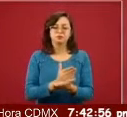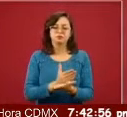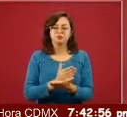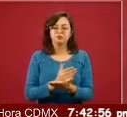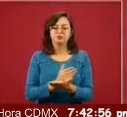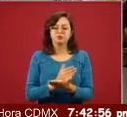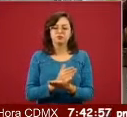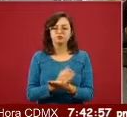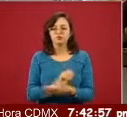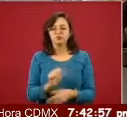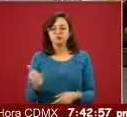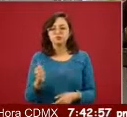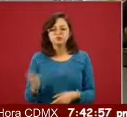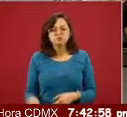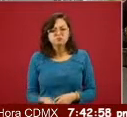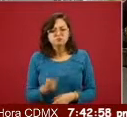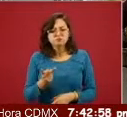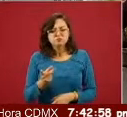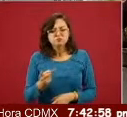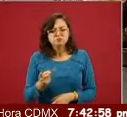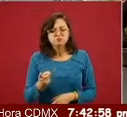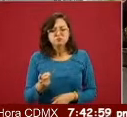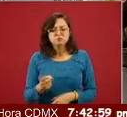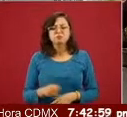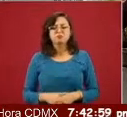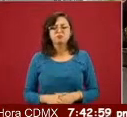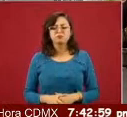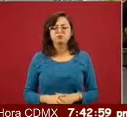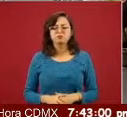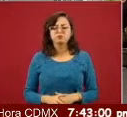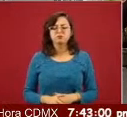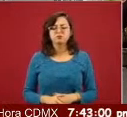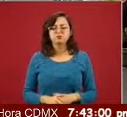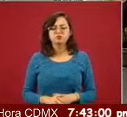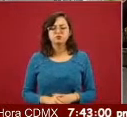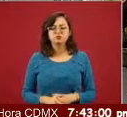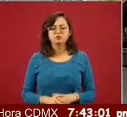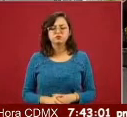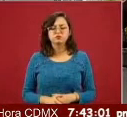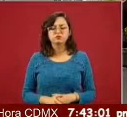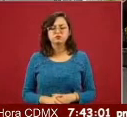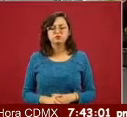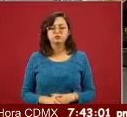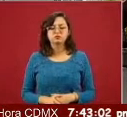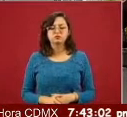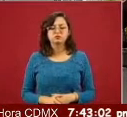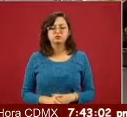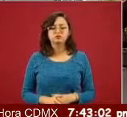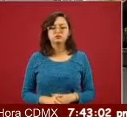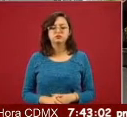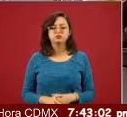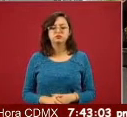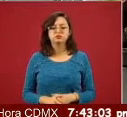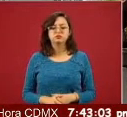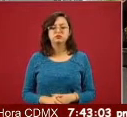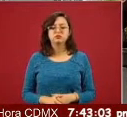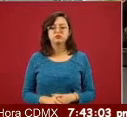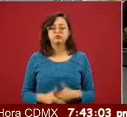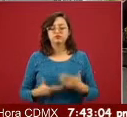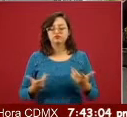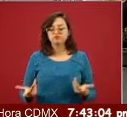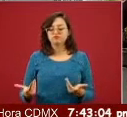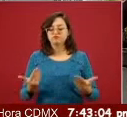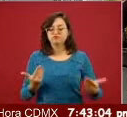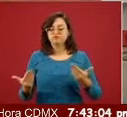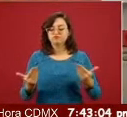una tercera. ¿Cuánto tiempo es para considerar que ya es una tendencia sostenida? Tiempo pertinente para evaluar las